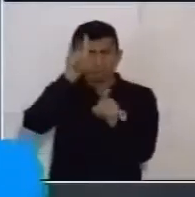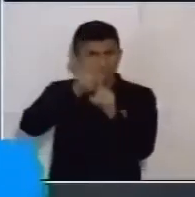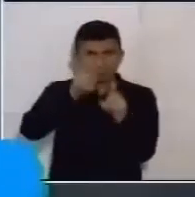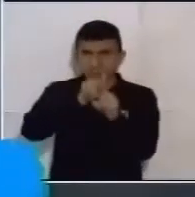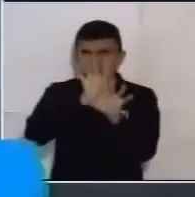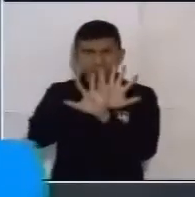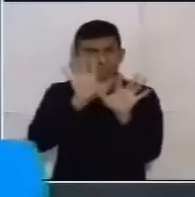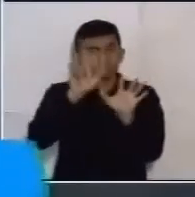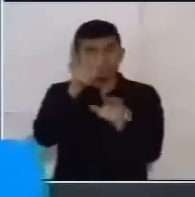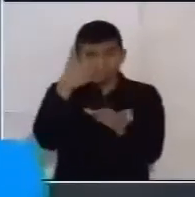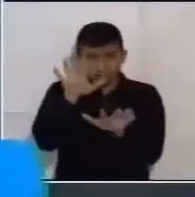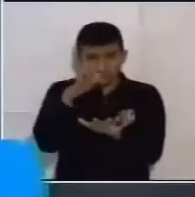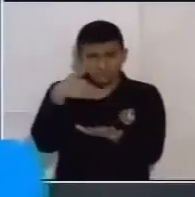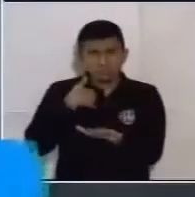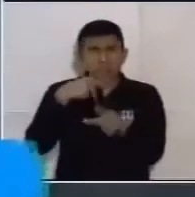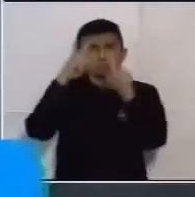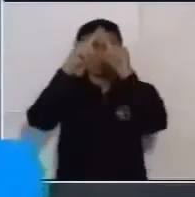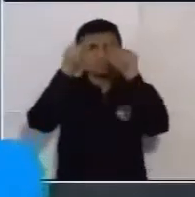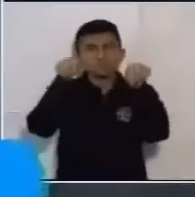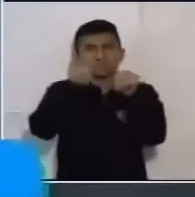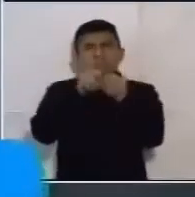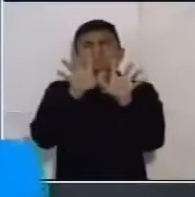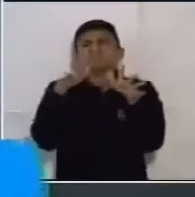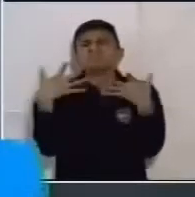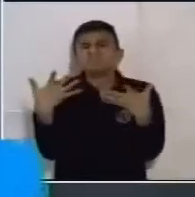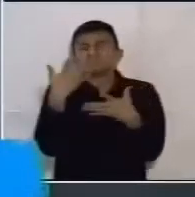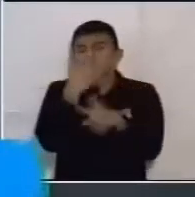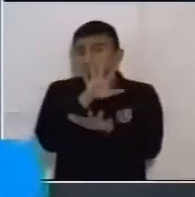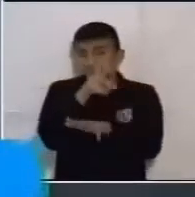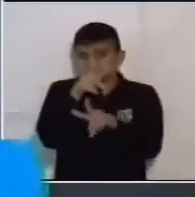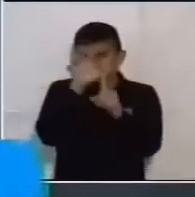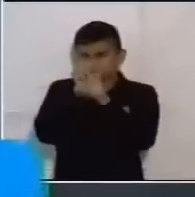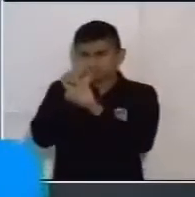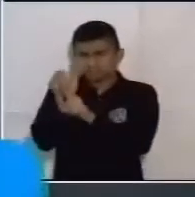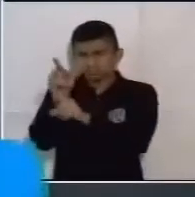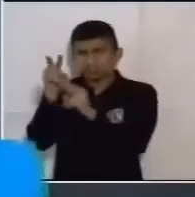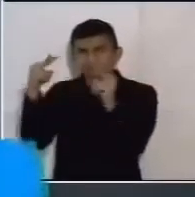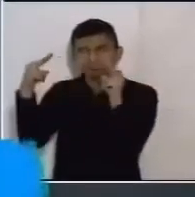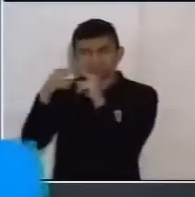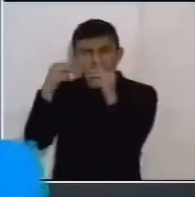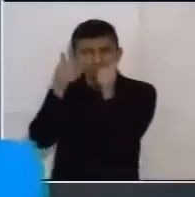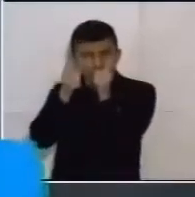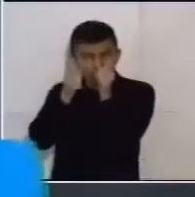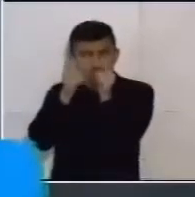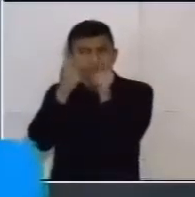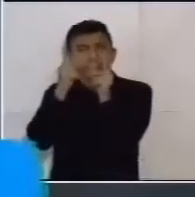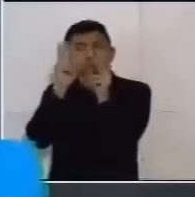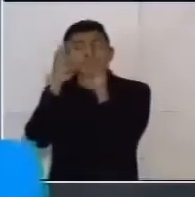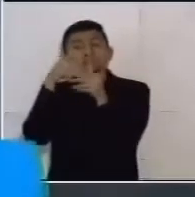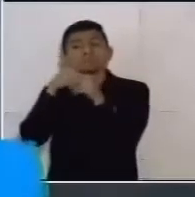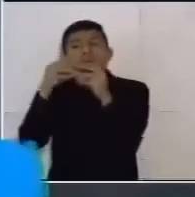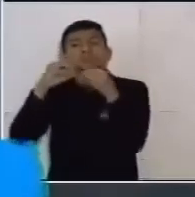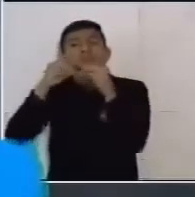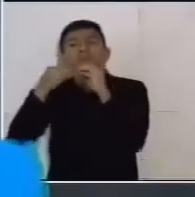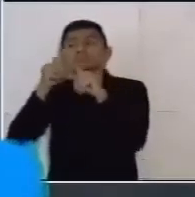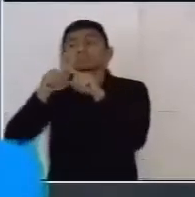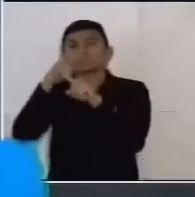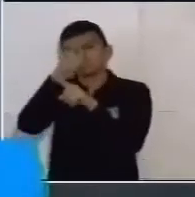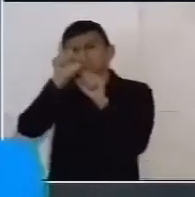Entonces, si tenemos ese triángulo, con solo que conozcamos el valor de x, lo sustituimos y